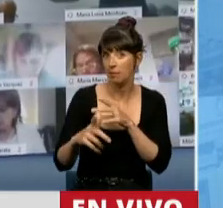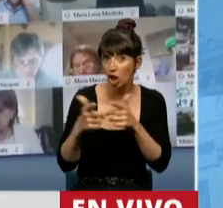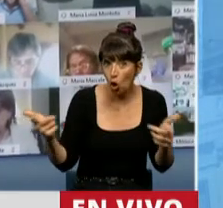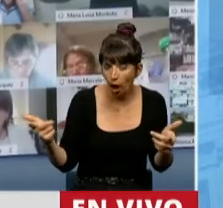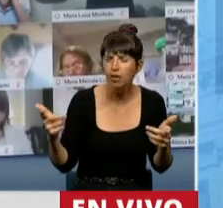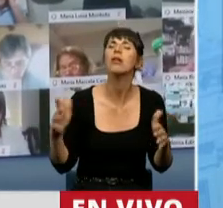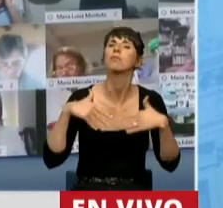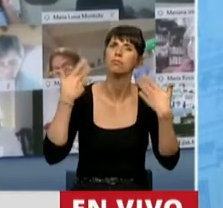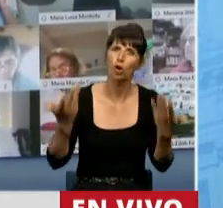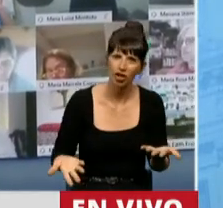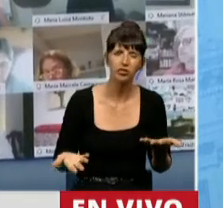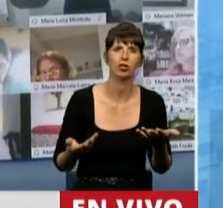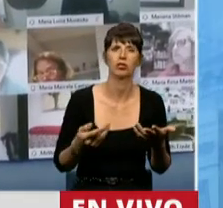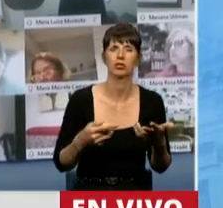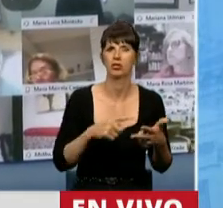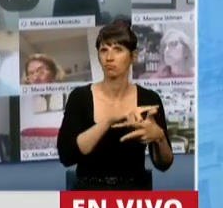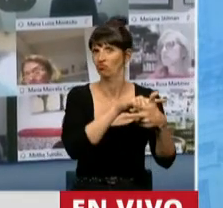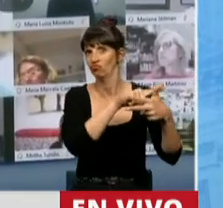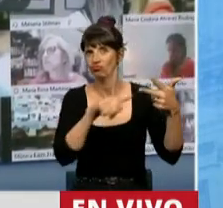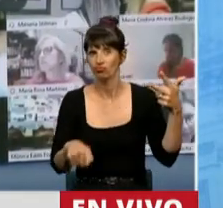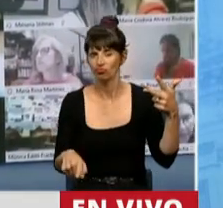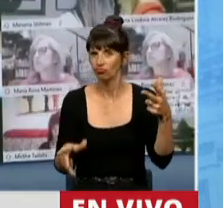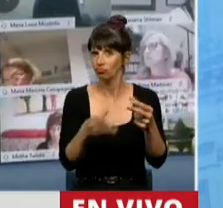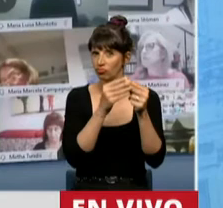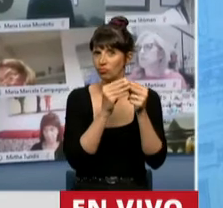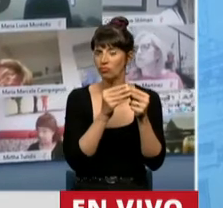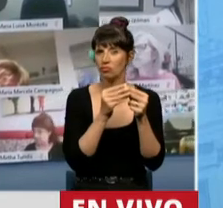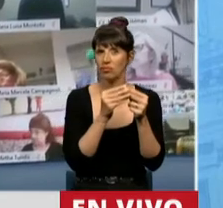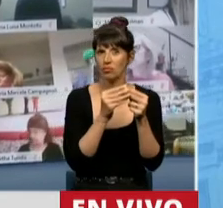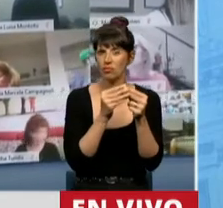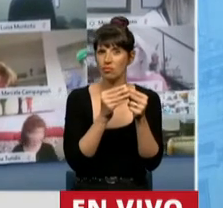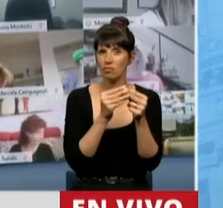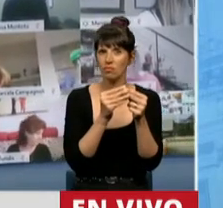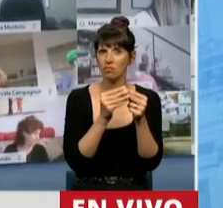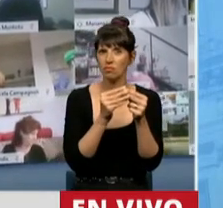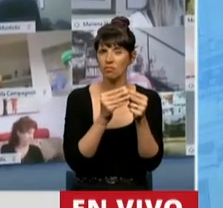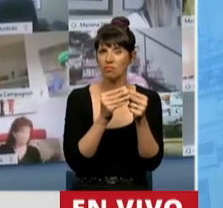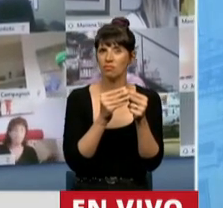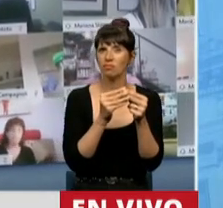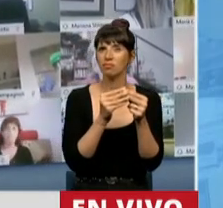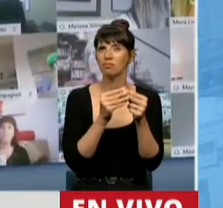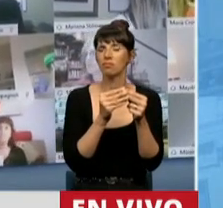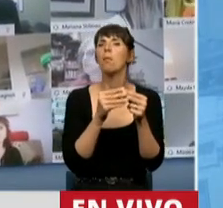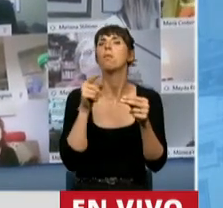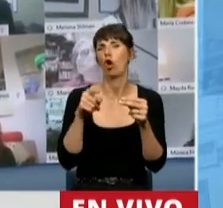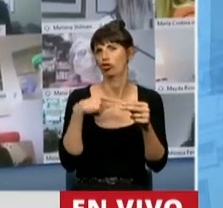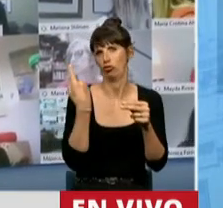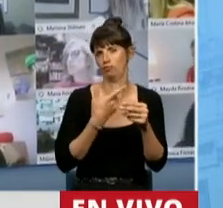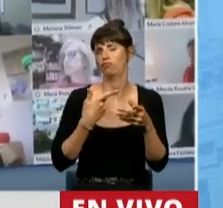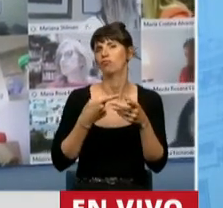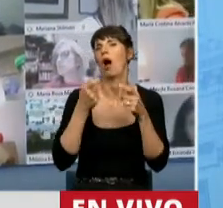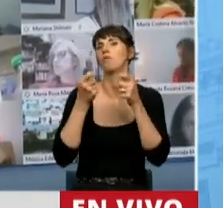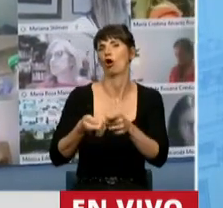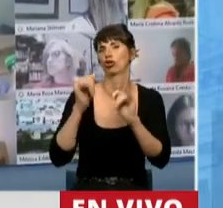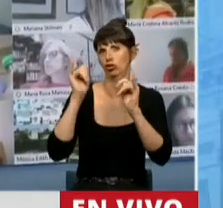la conjunción de estos elementos que acabo de enunciar nos llevan a acompañar